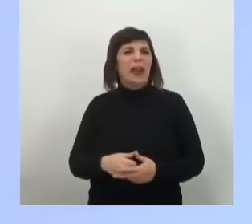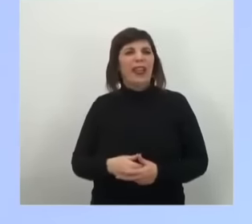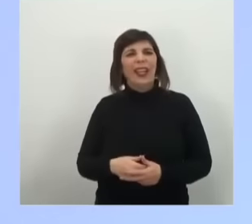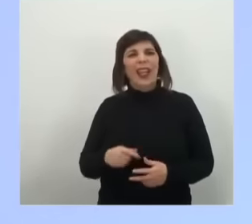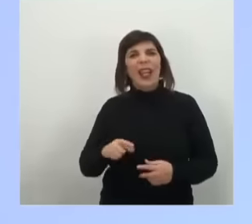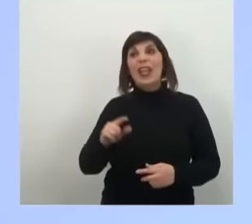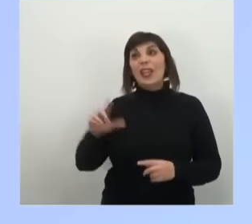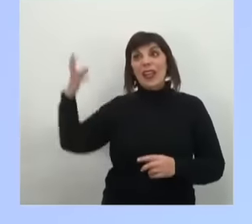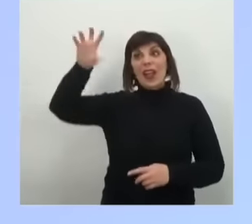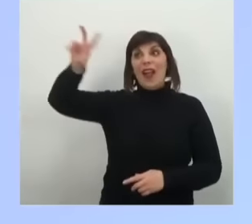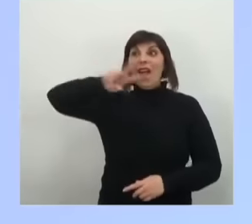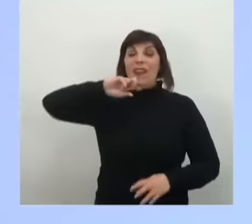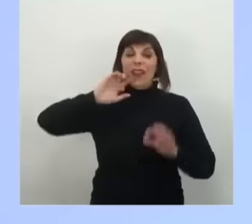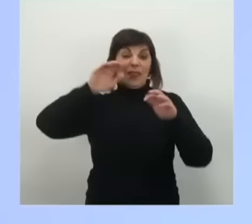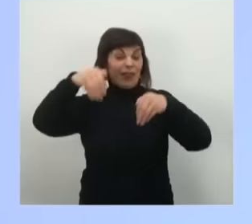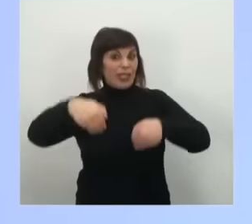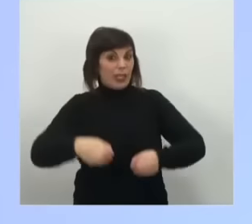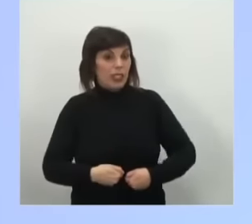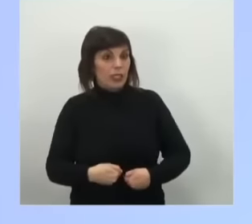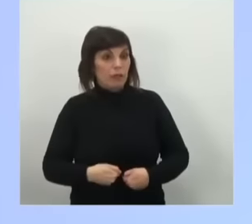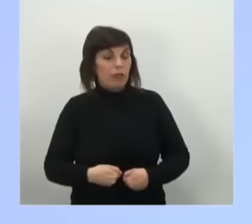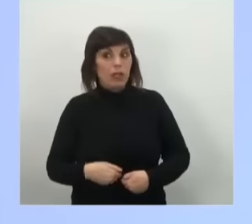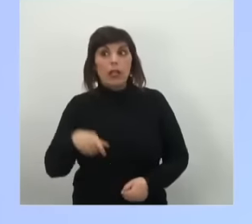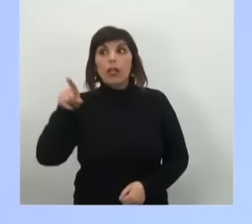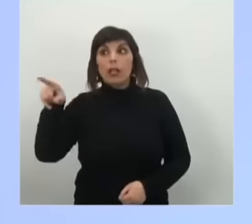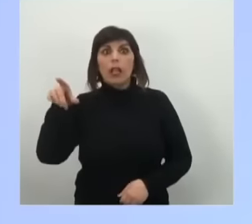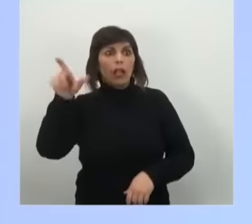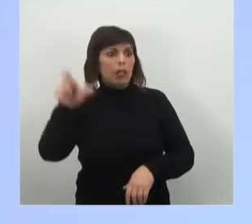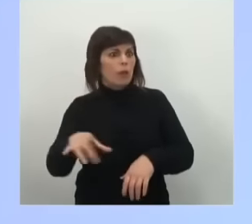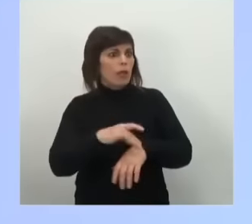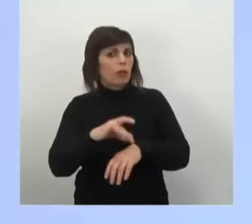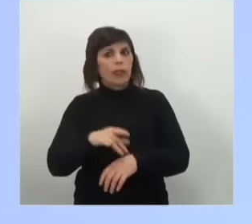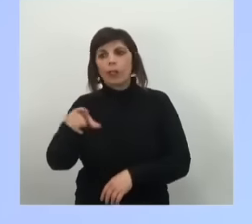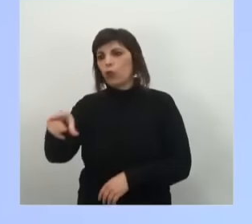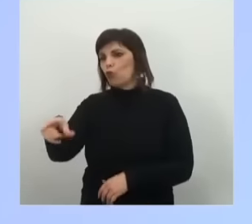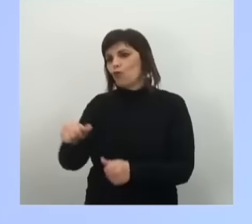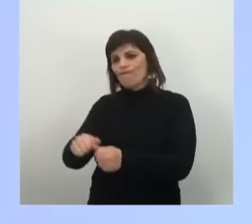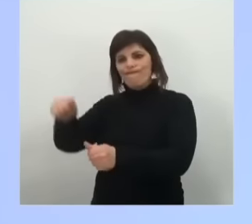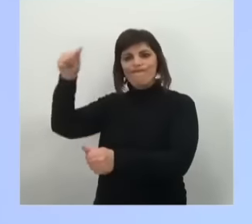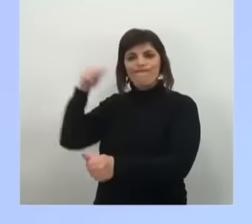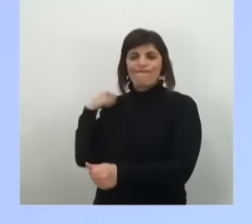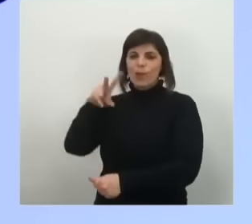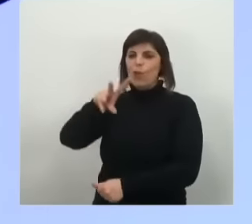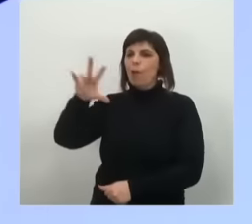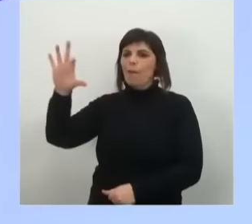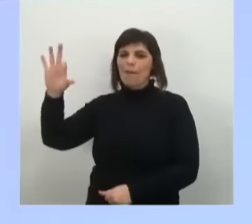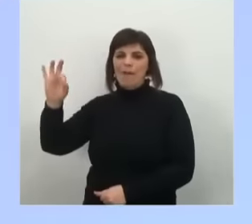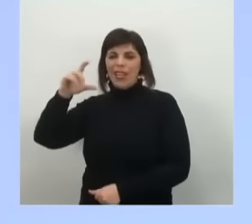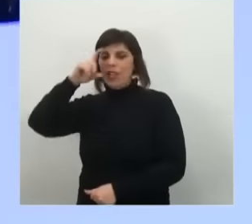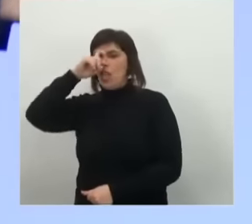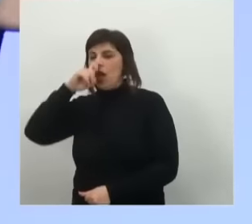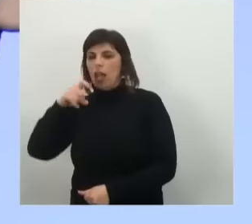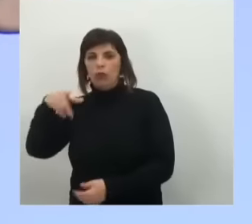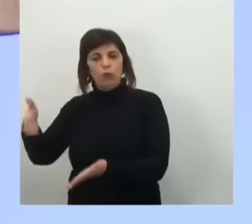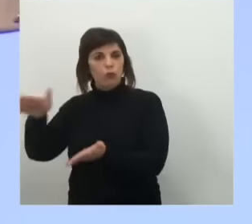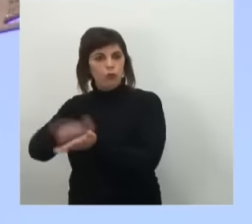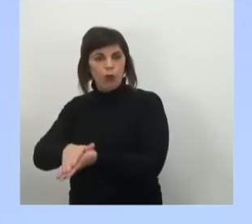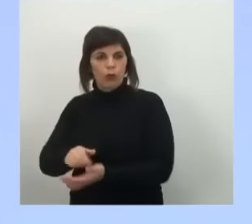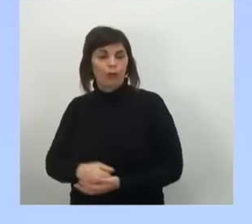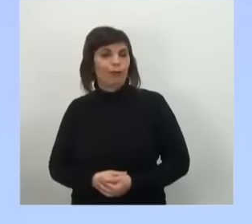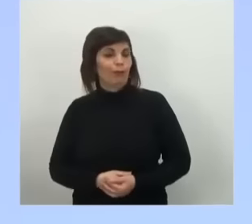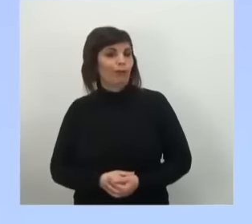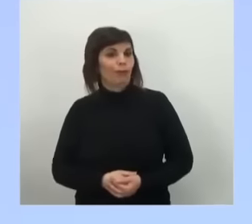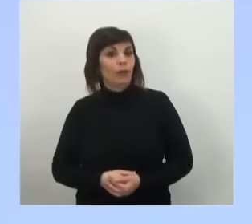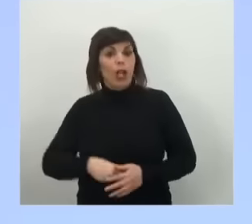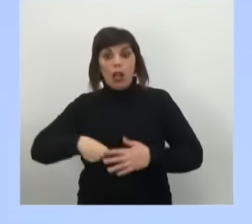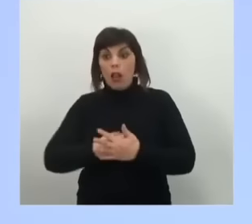aquello y me dan aquella noticia en Israel y entonces el doctor me dice viviste es como veinte años de Gracia